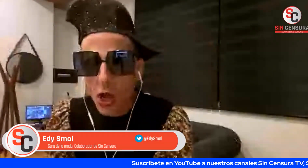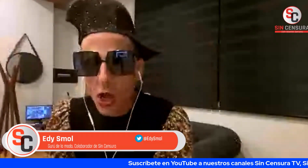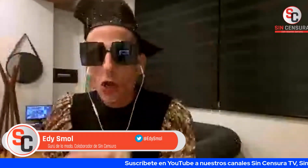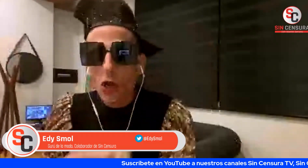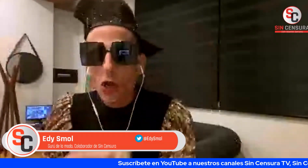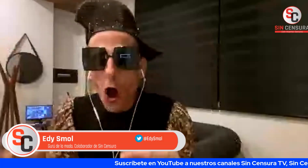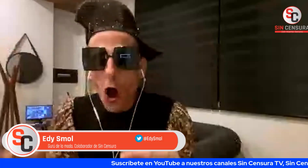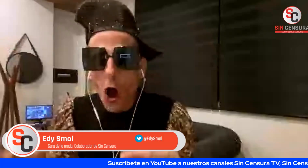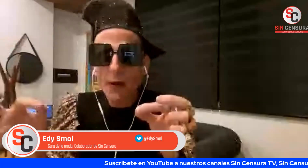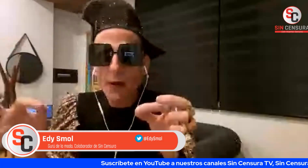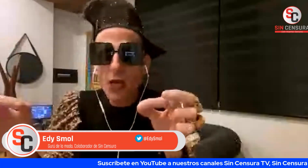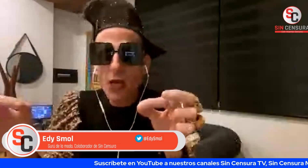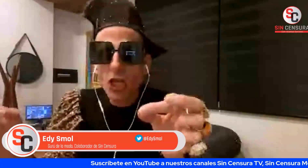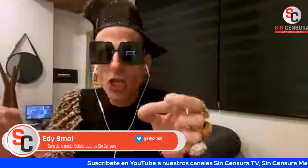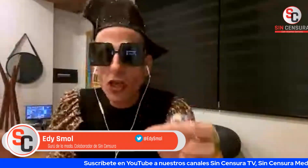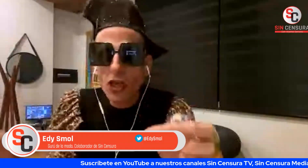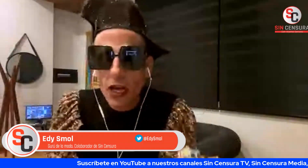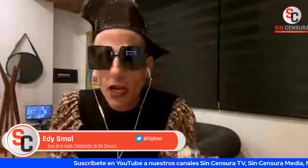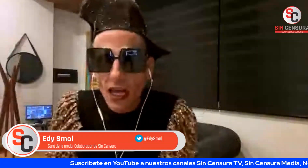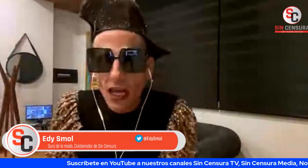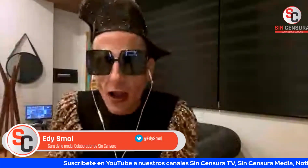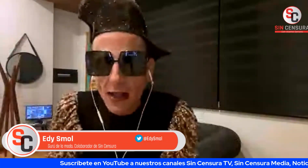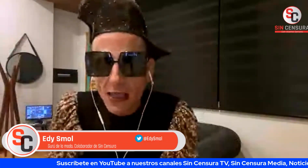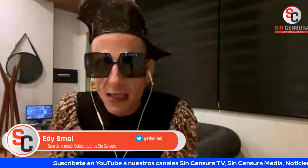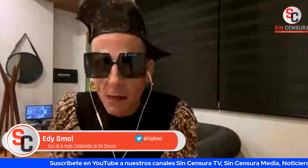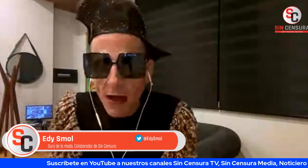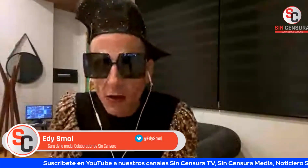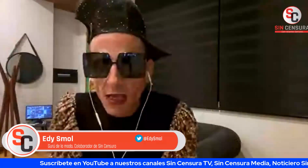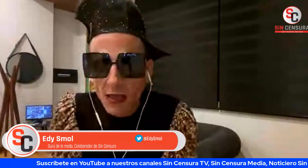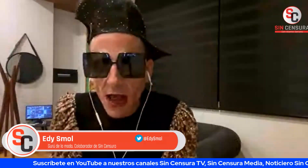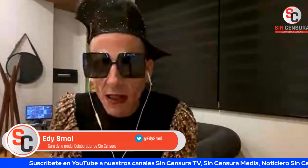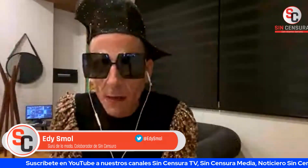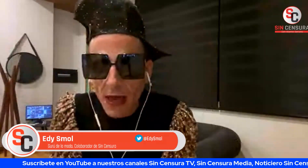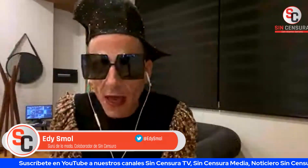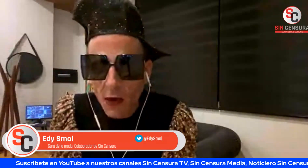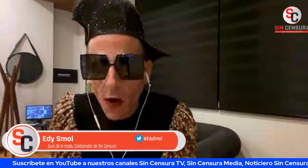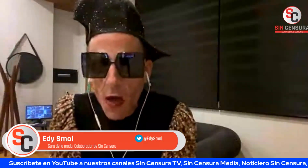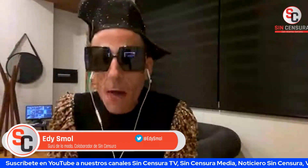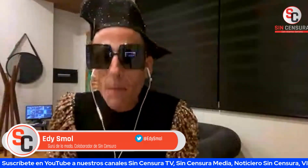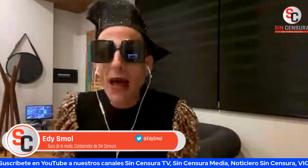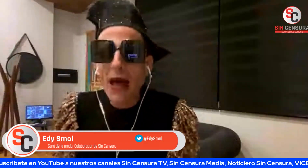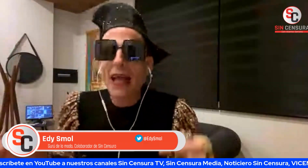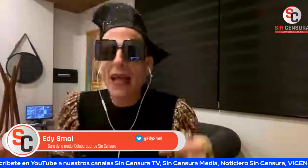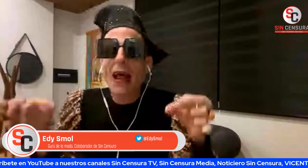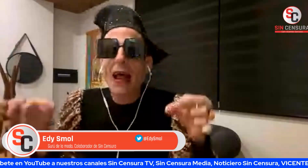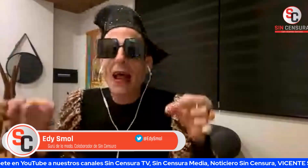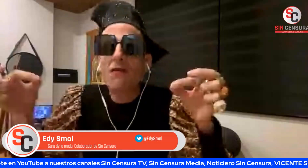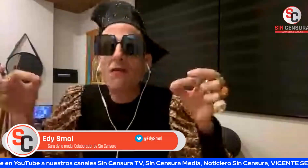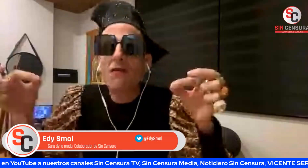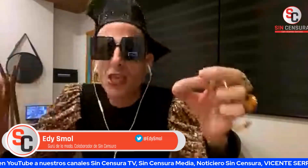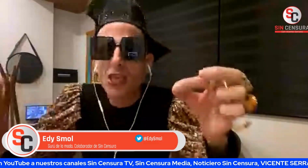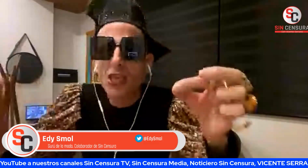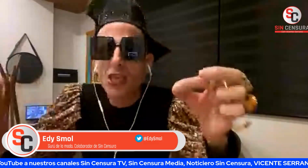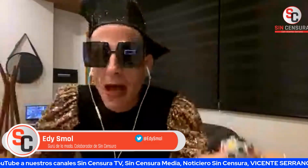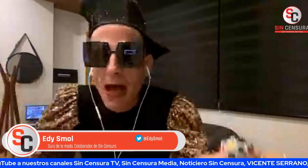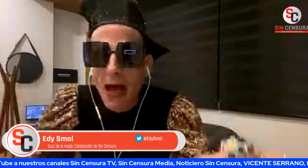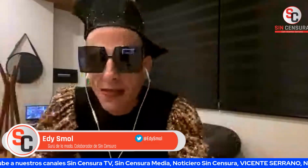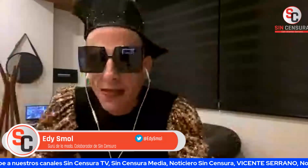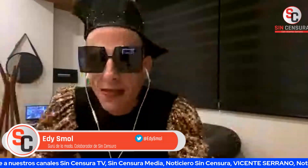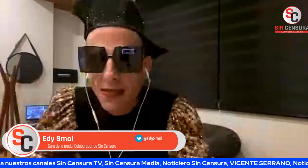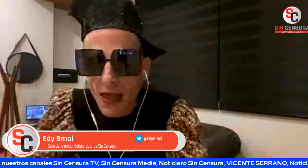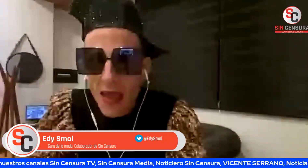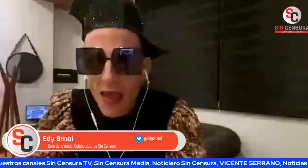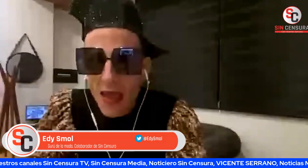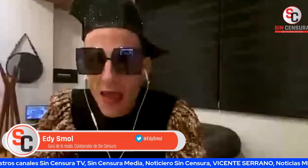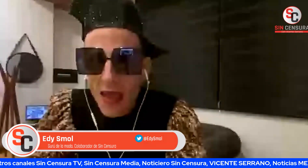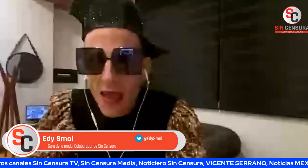proyectos, no imprimió trillones de dólares desde el Banco Central de México para generar una inflación más grande